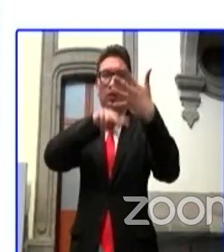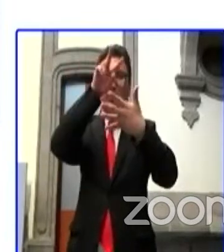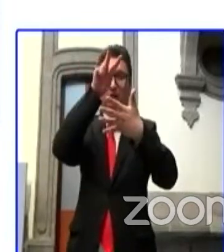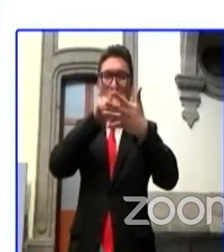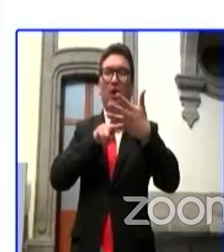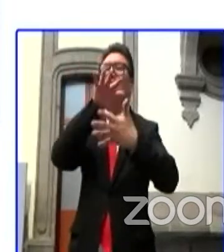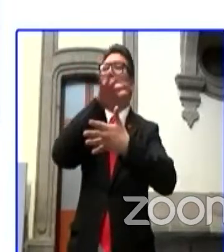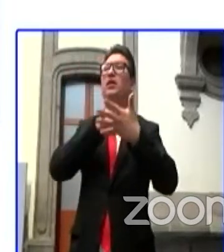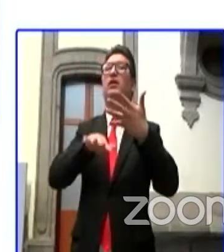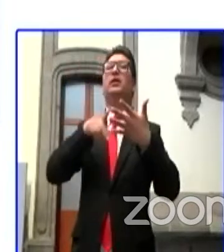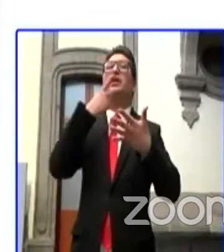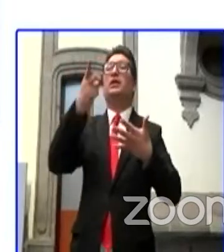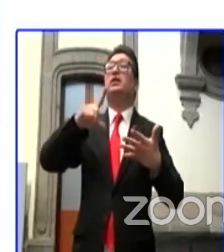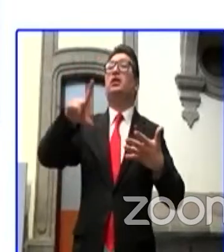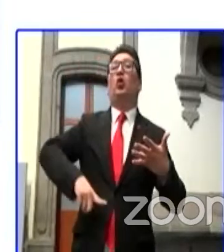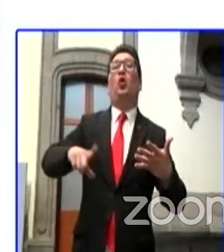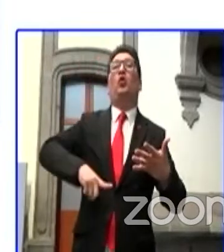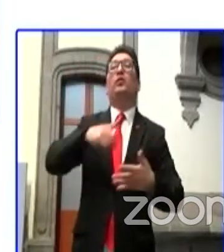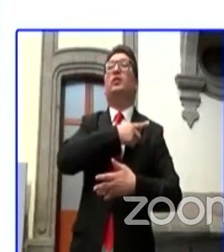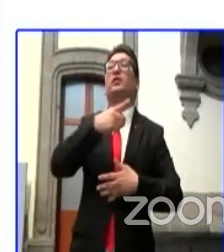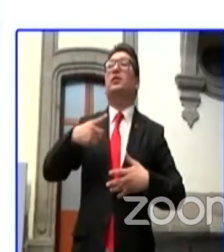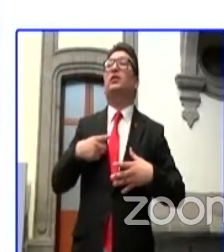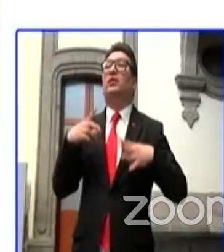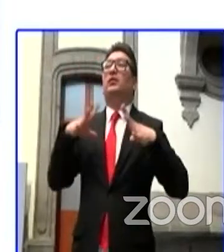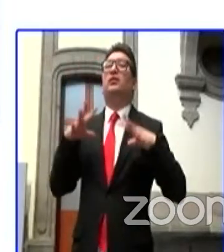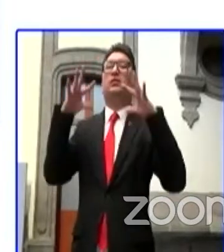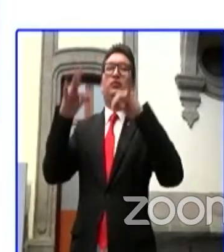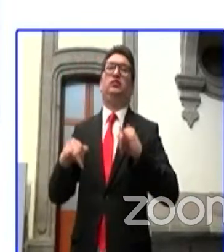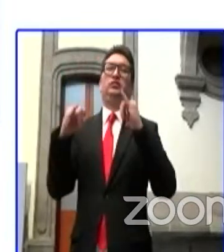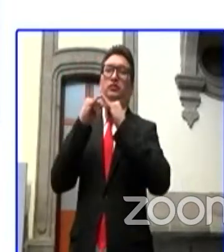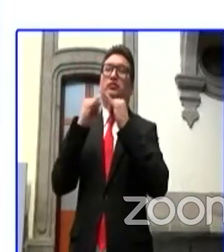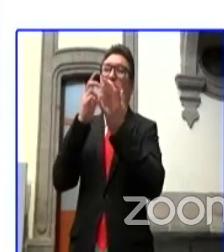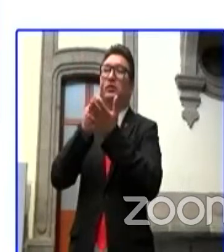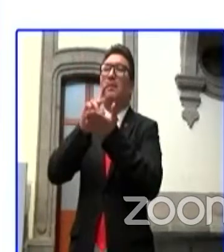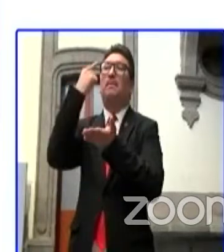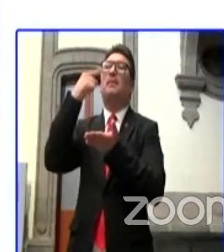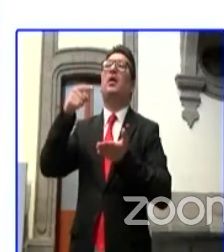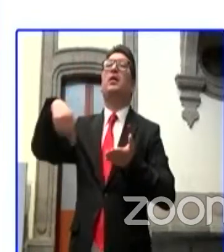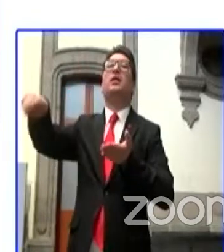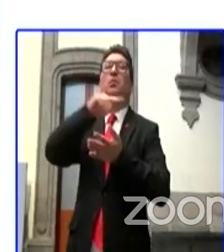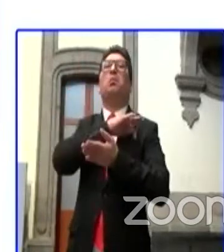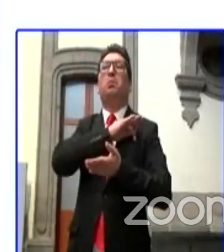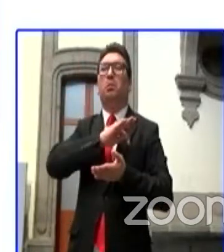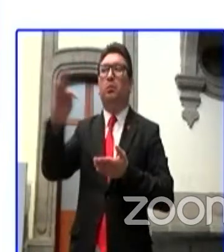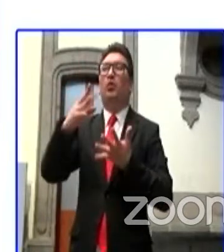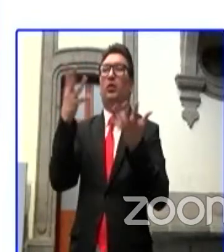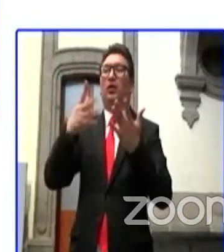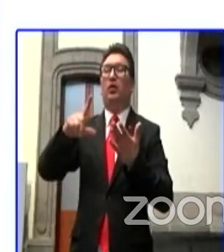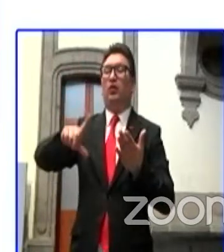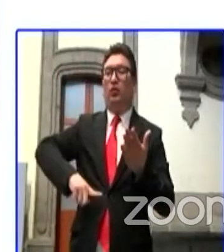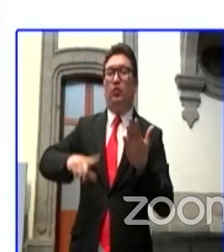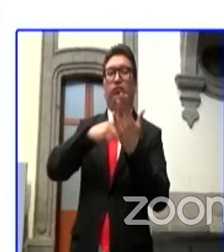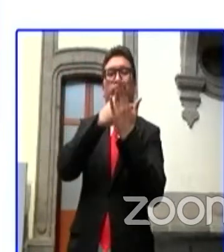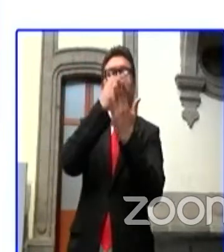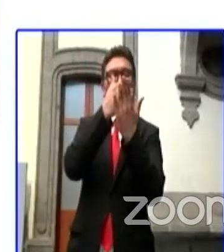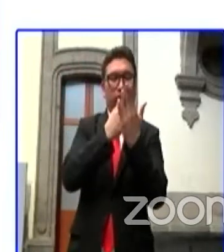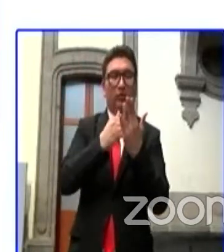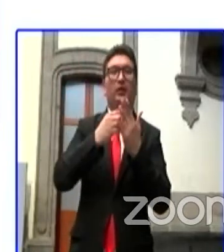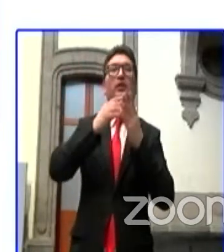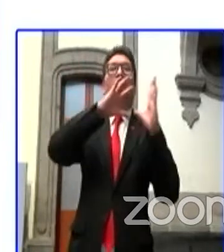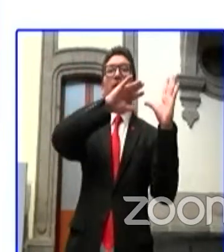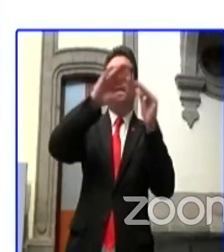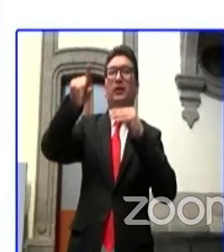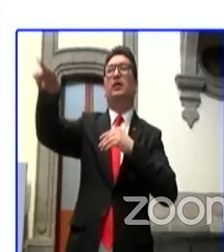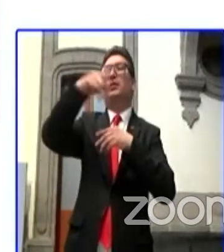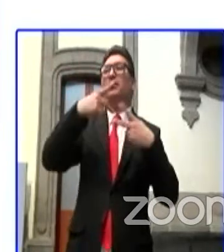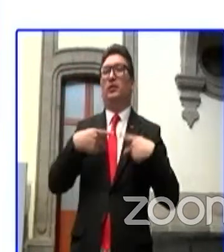que el Estado tiene que crear instancias de política pública que entiendan los servidores públicos, que entiendan a